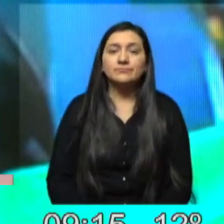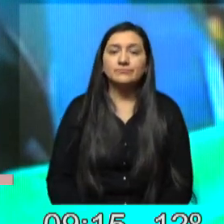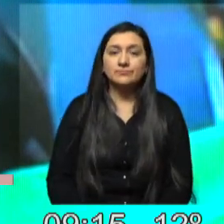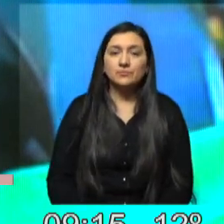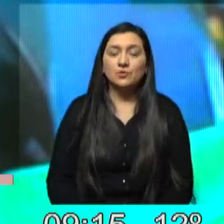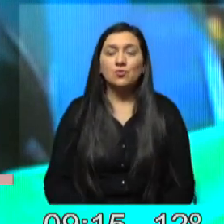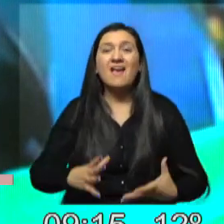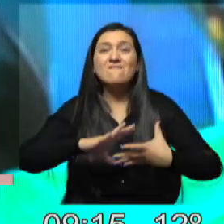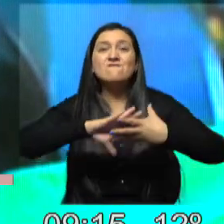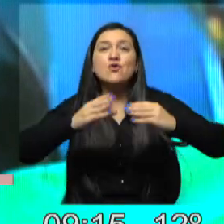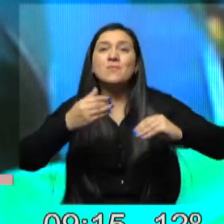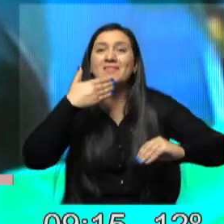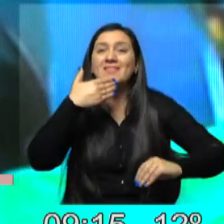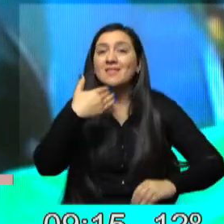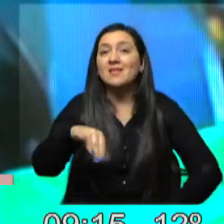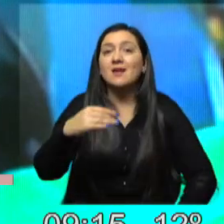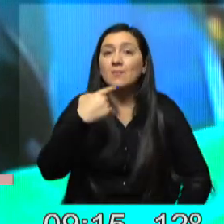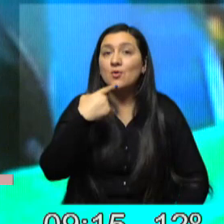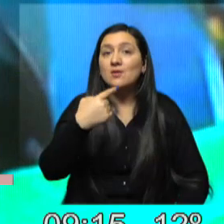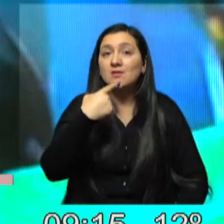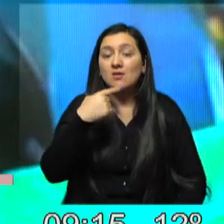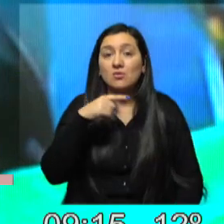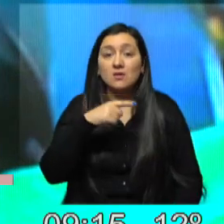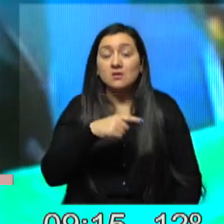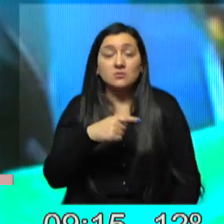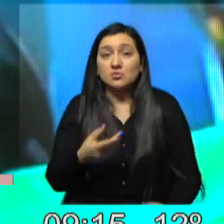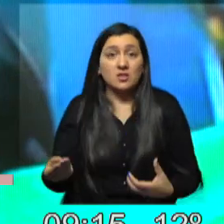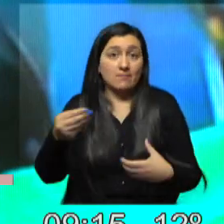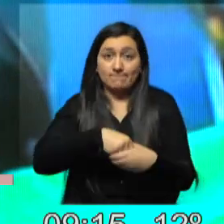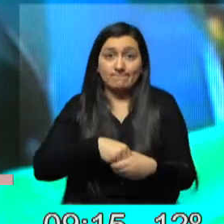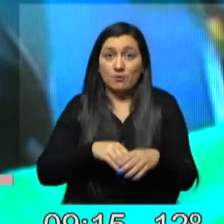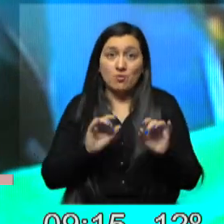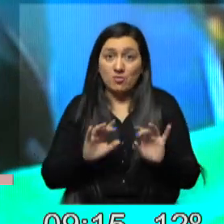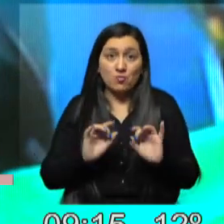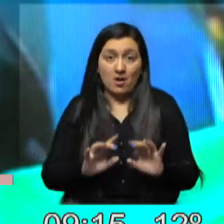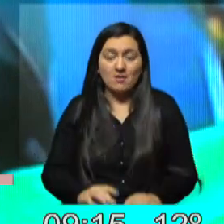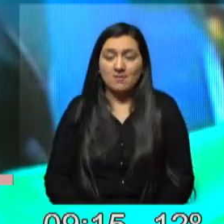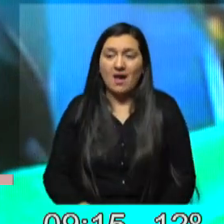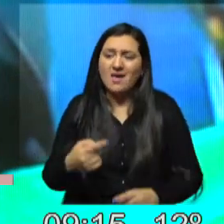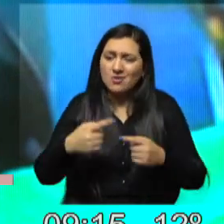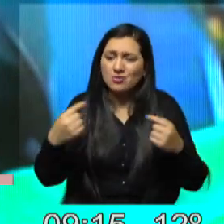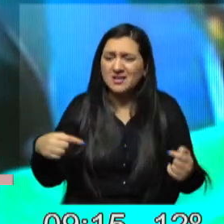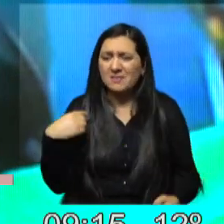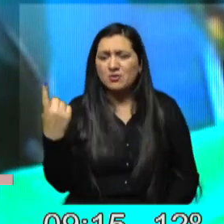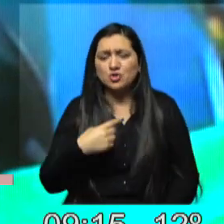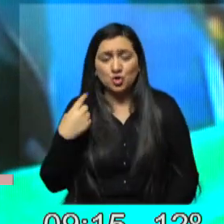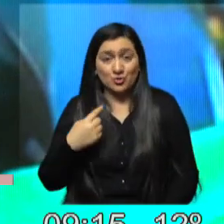con una forma de entender la política donde eso está incorporado. Hay cosas que para nosotros como uruguayos